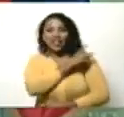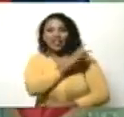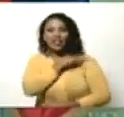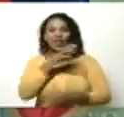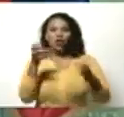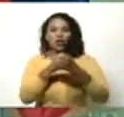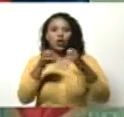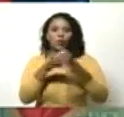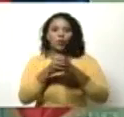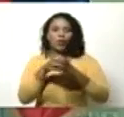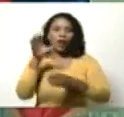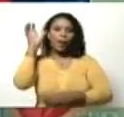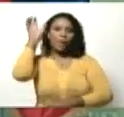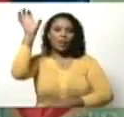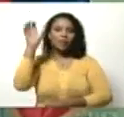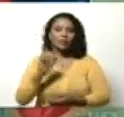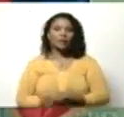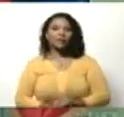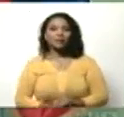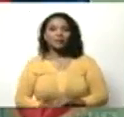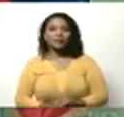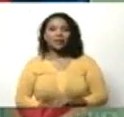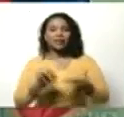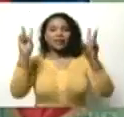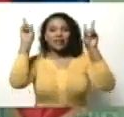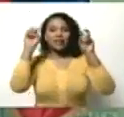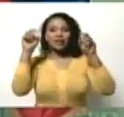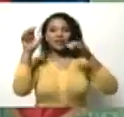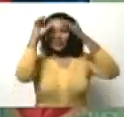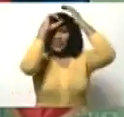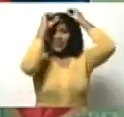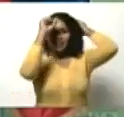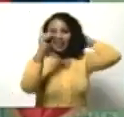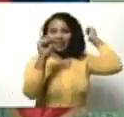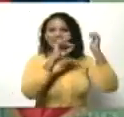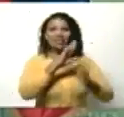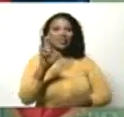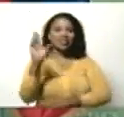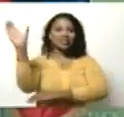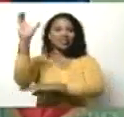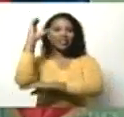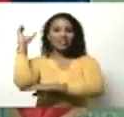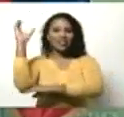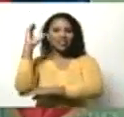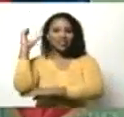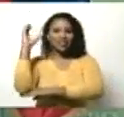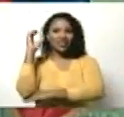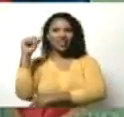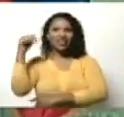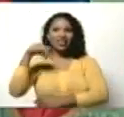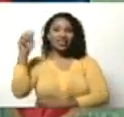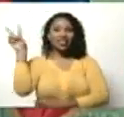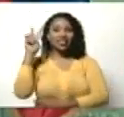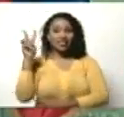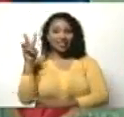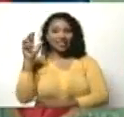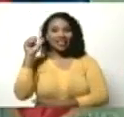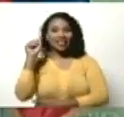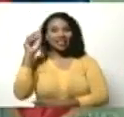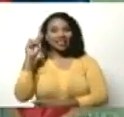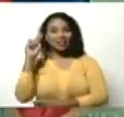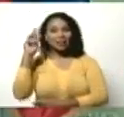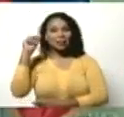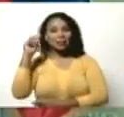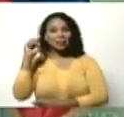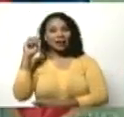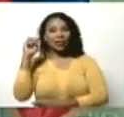Bloque Parlamentario de la Patria, y el nuevo embajador de la República de Colombia en Venezuela, Armando Benedetti,